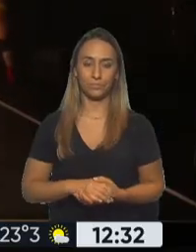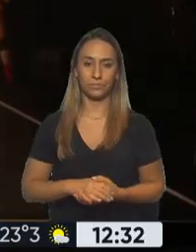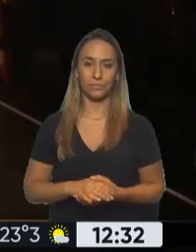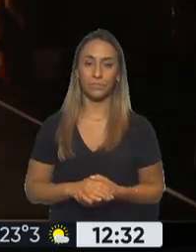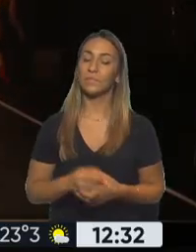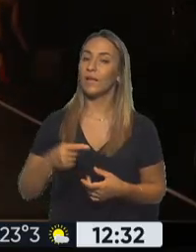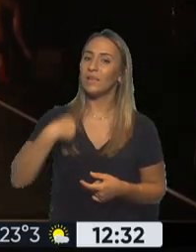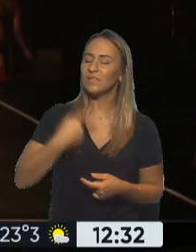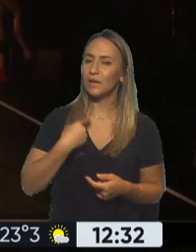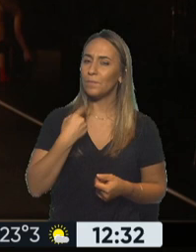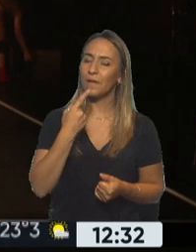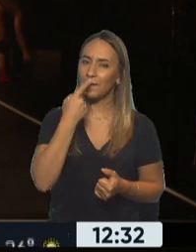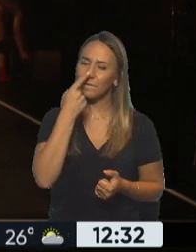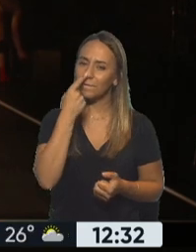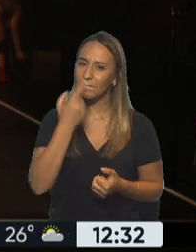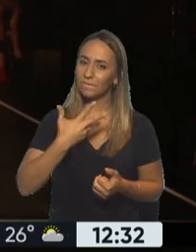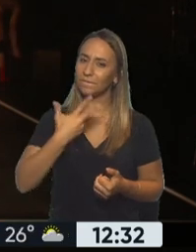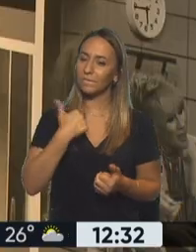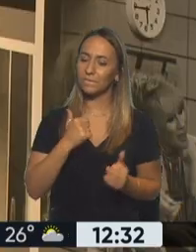Siempre me interesó, pude